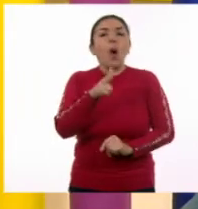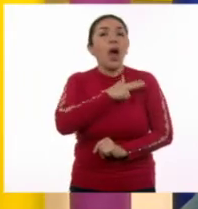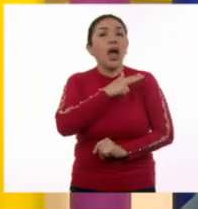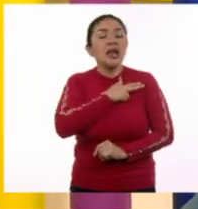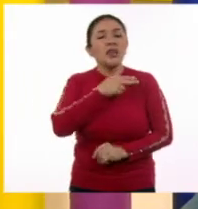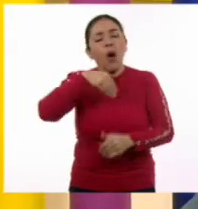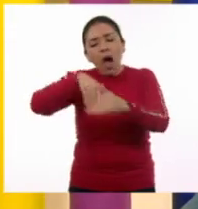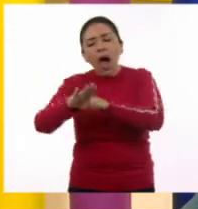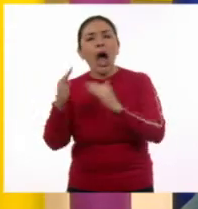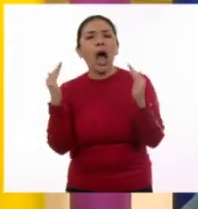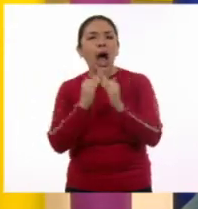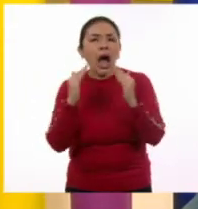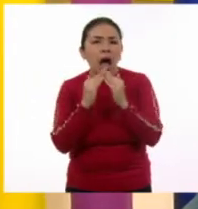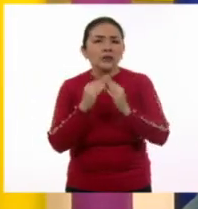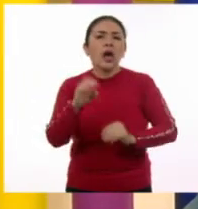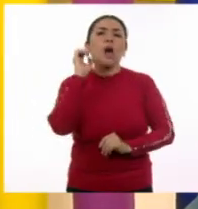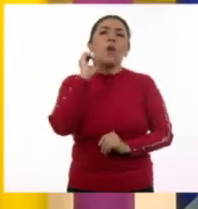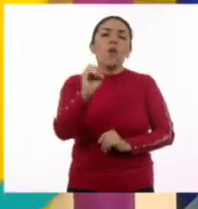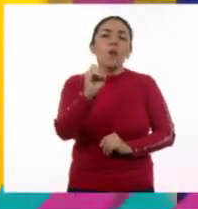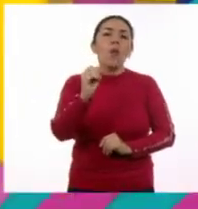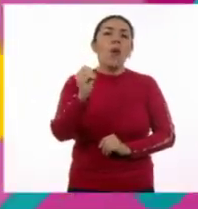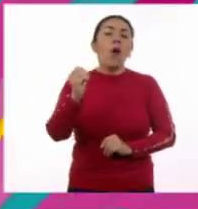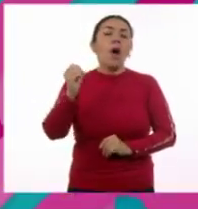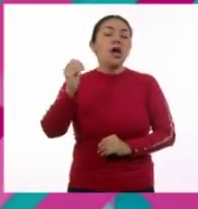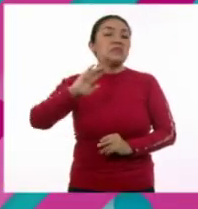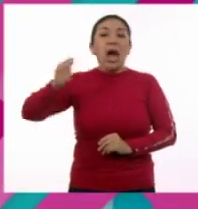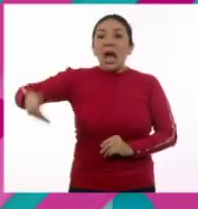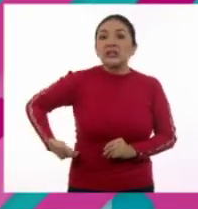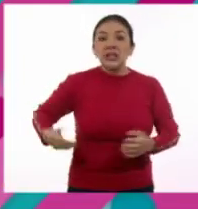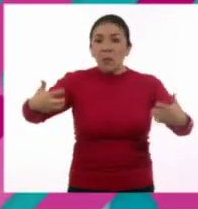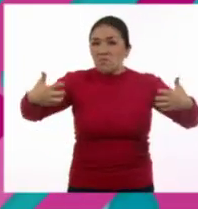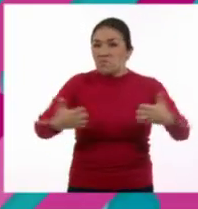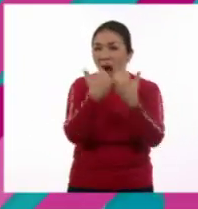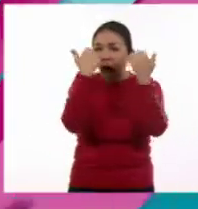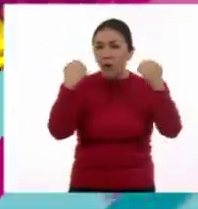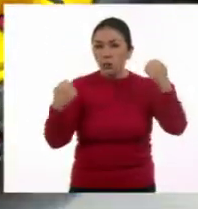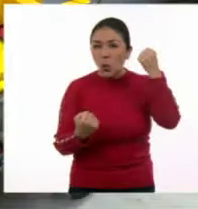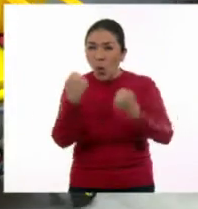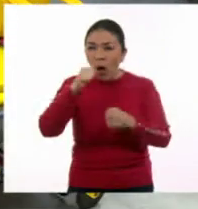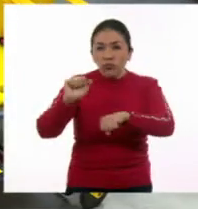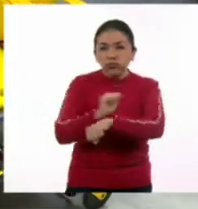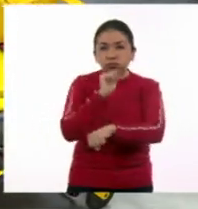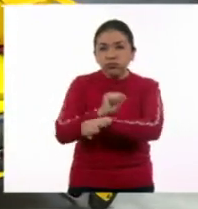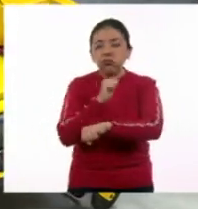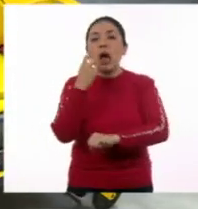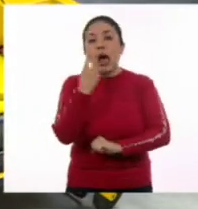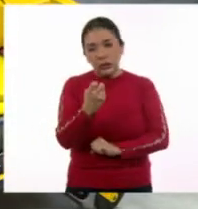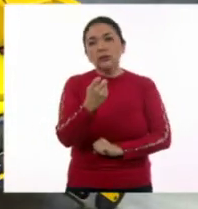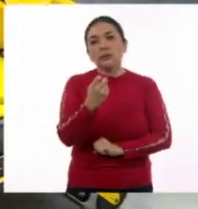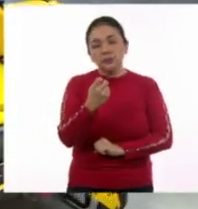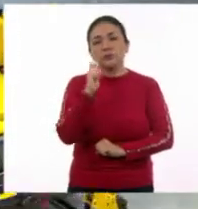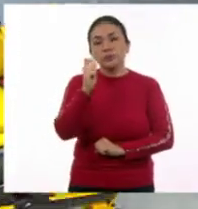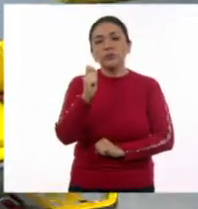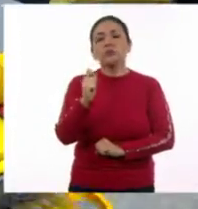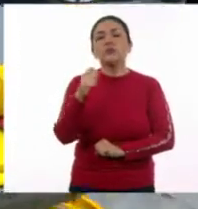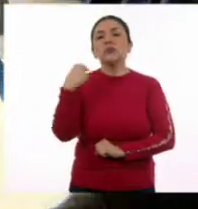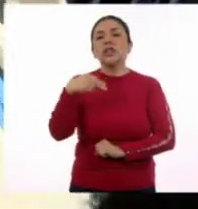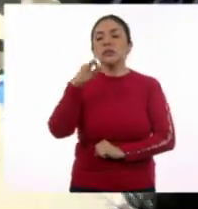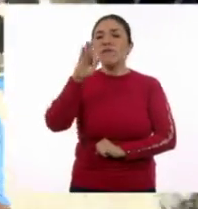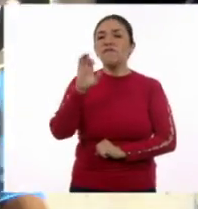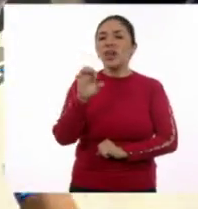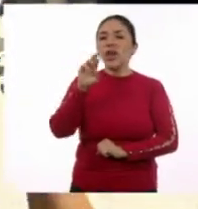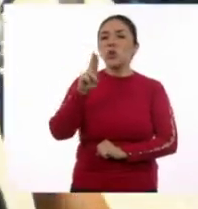tuviéramos en casa inclusive algún accidente automovilístico se denominan felix que su significa de célula espinal